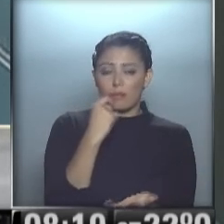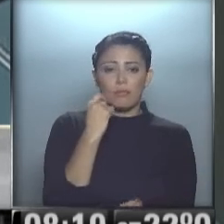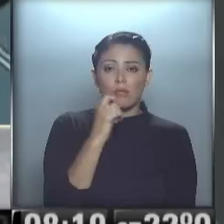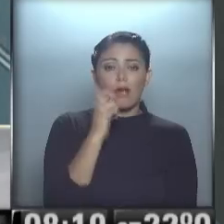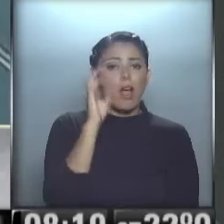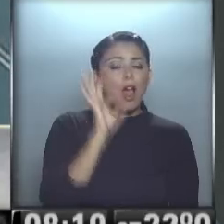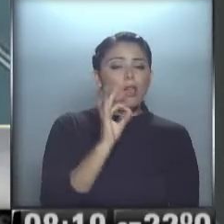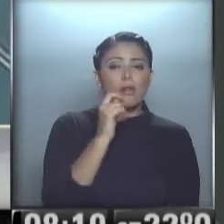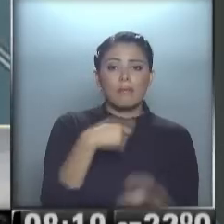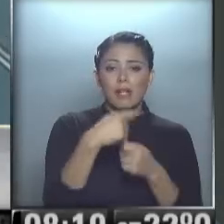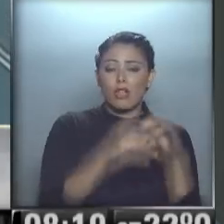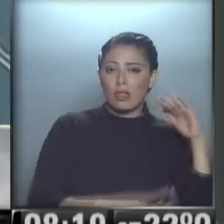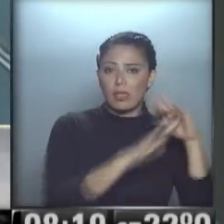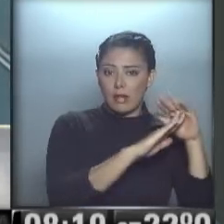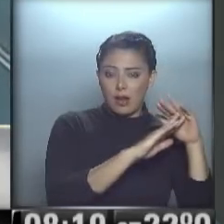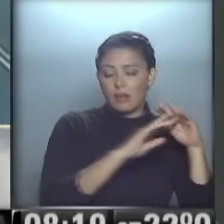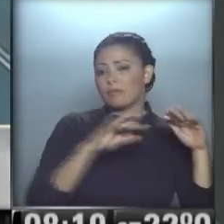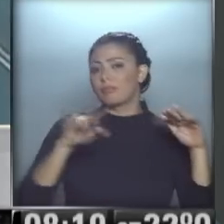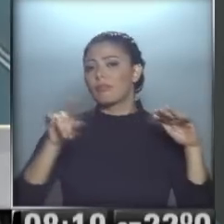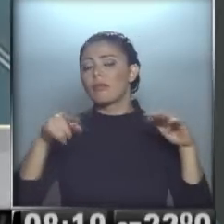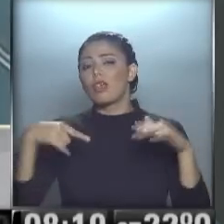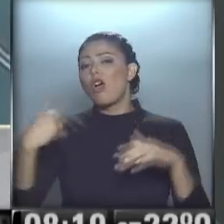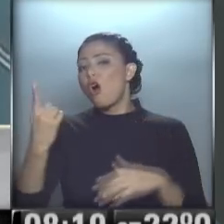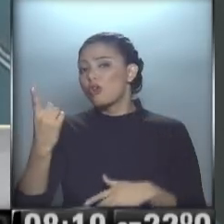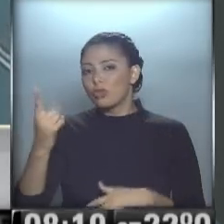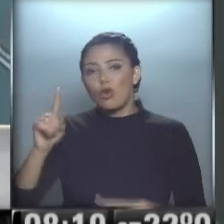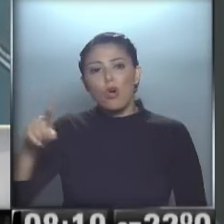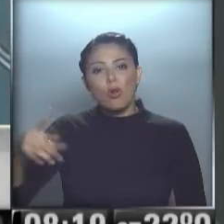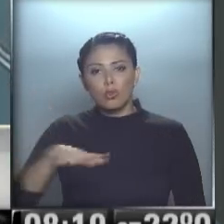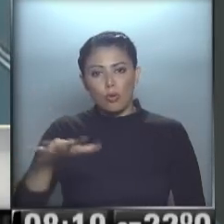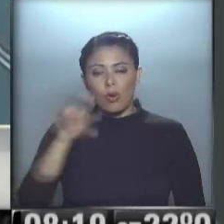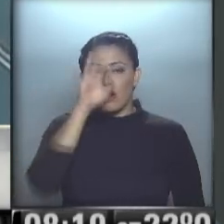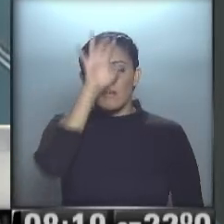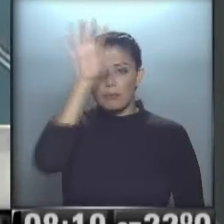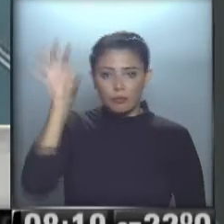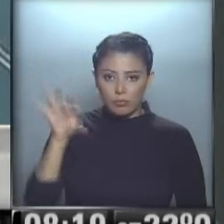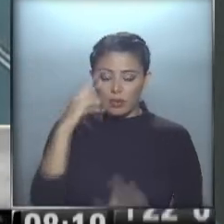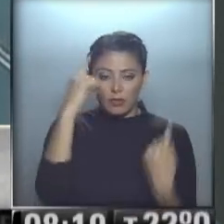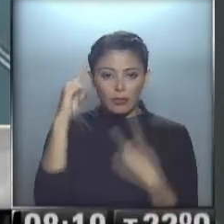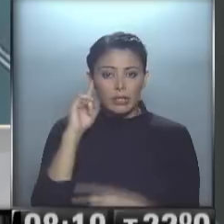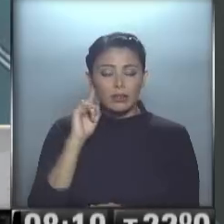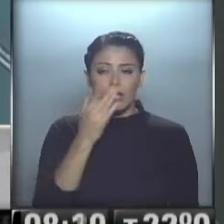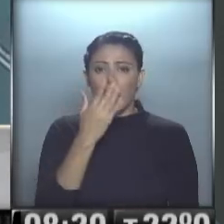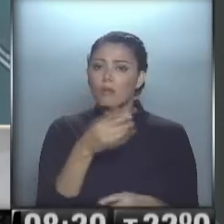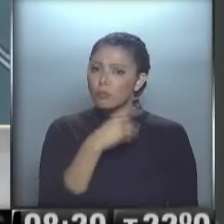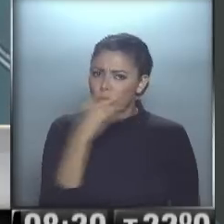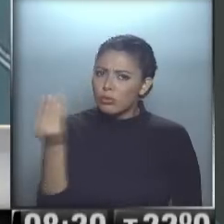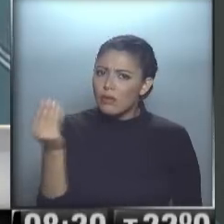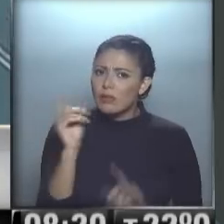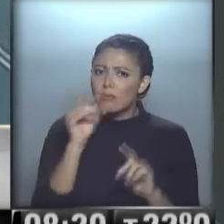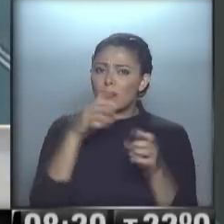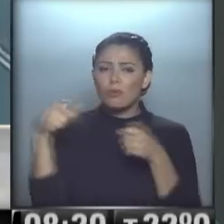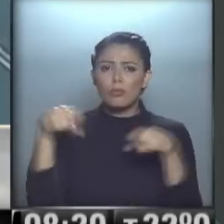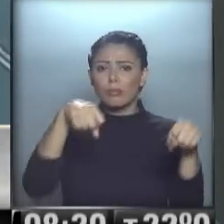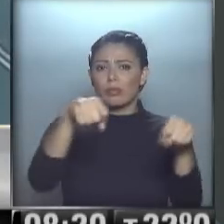comercializado en el mercado central o en otros lugares del país y lo muchas veces las cadenas provinciales